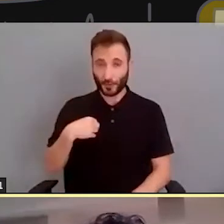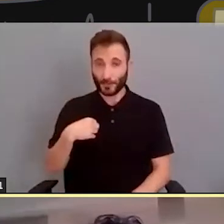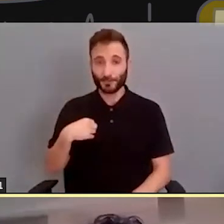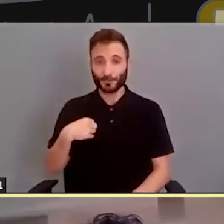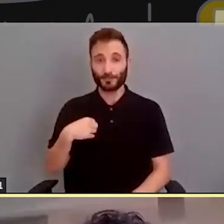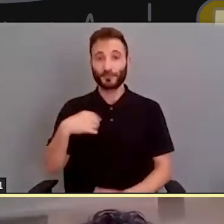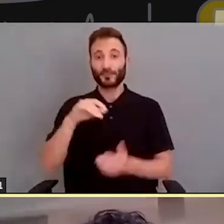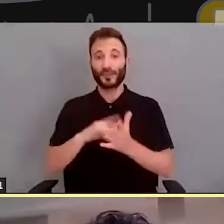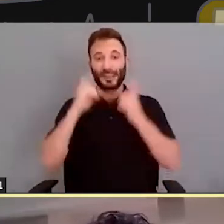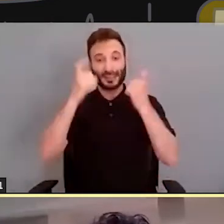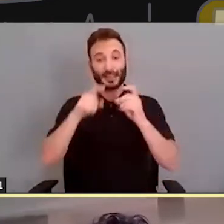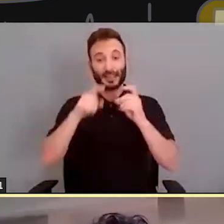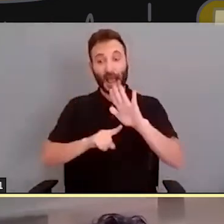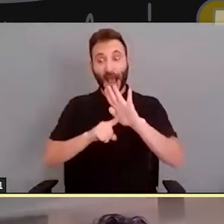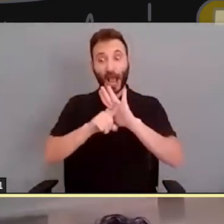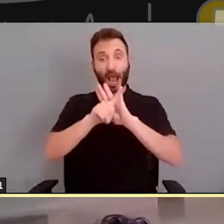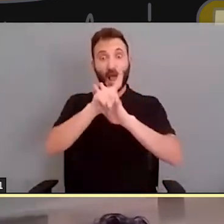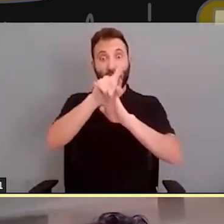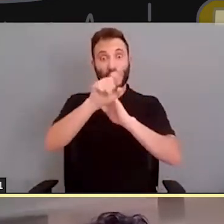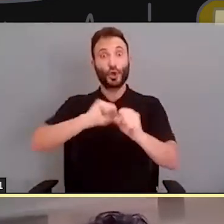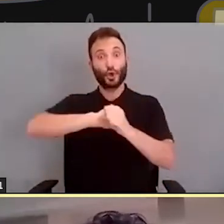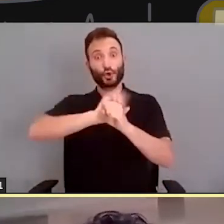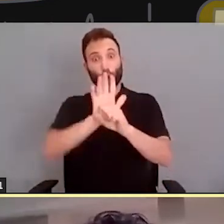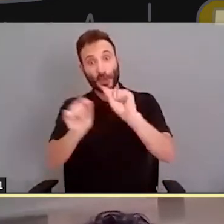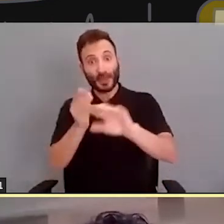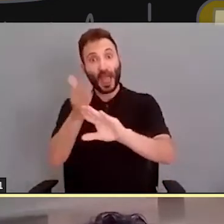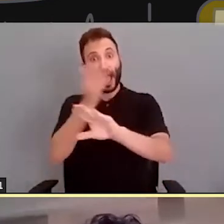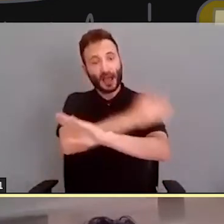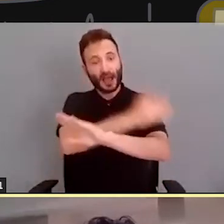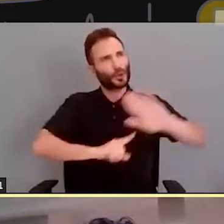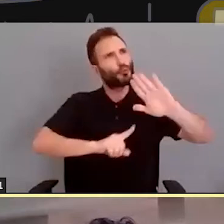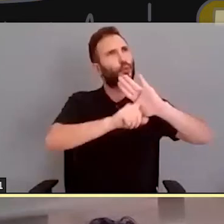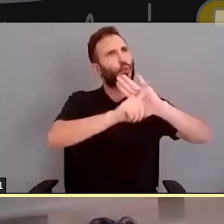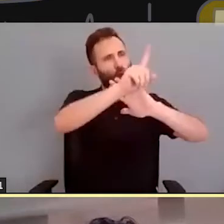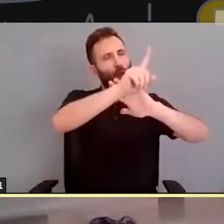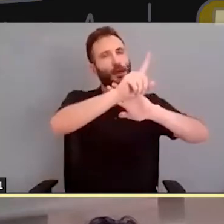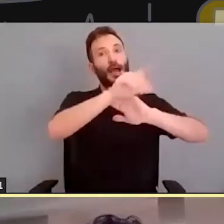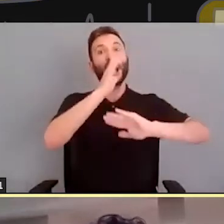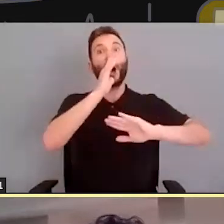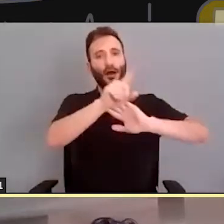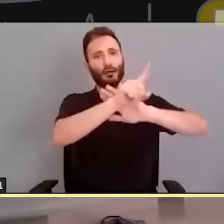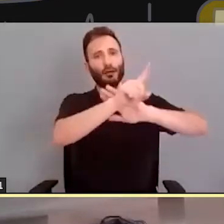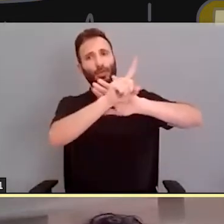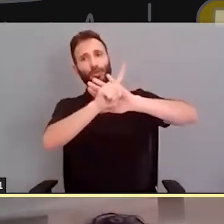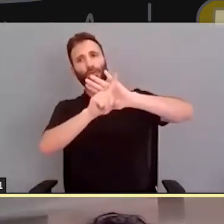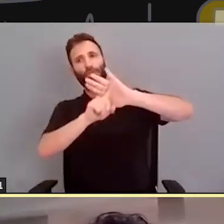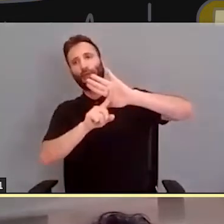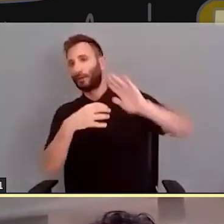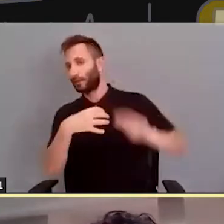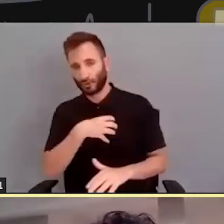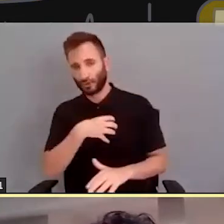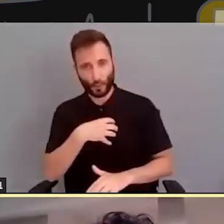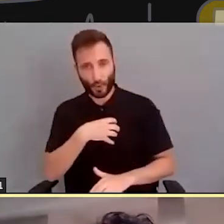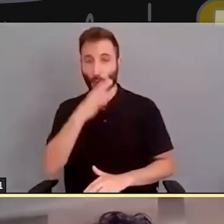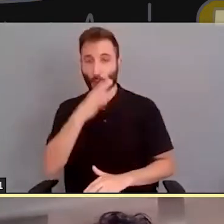eliminar avances que habíamos hecho desde hace mucho tiempo y que han sido muy costosos por las nuevas medidas que se están